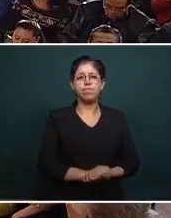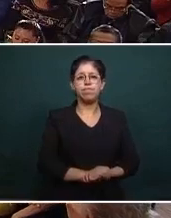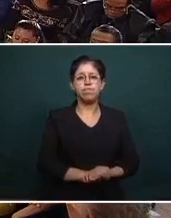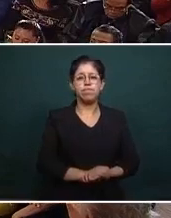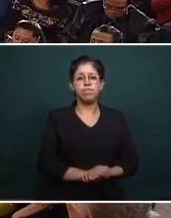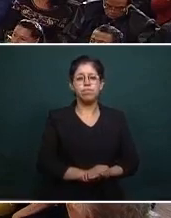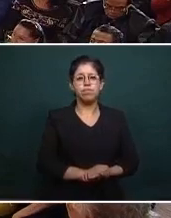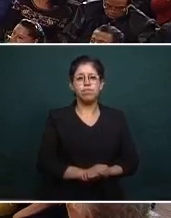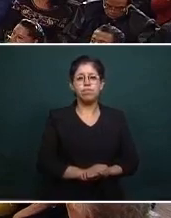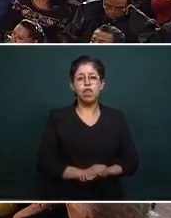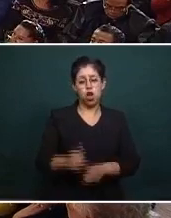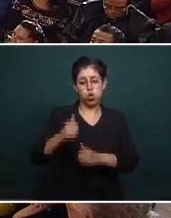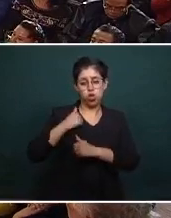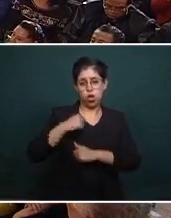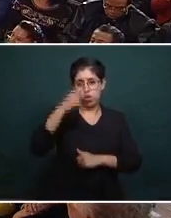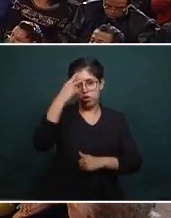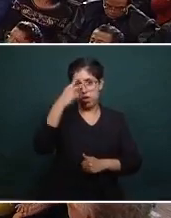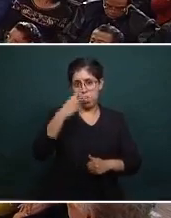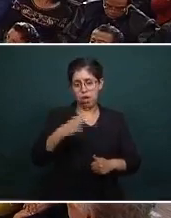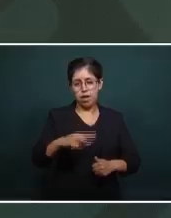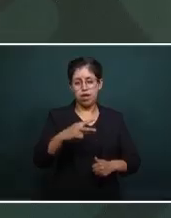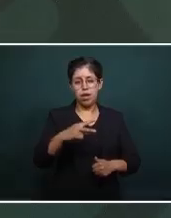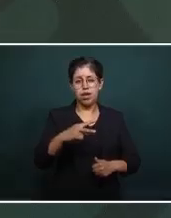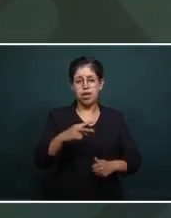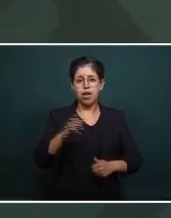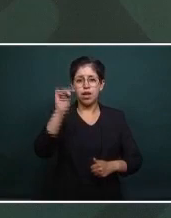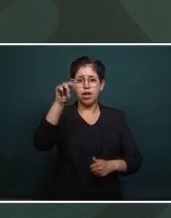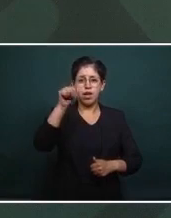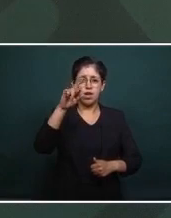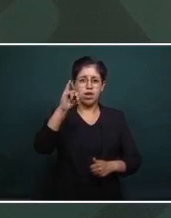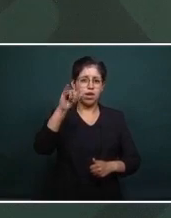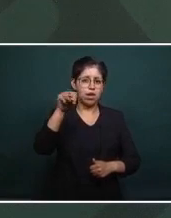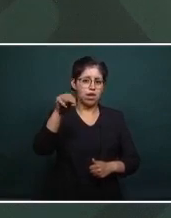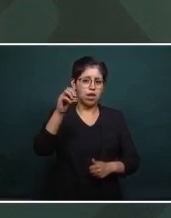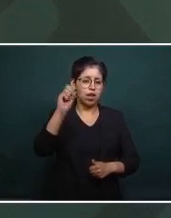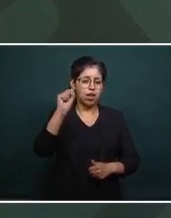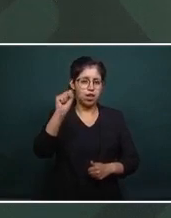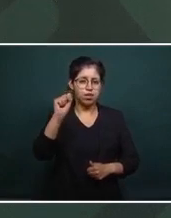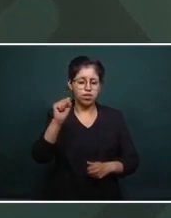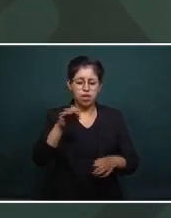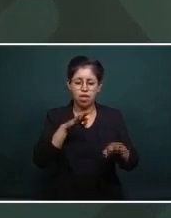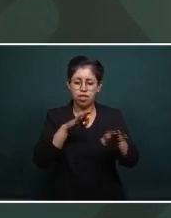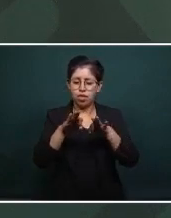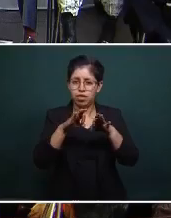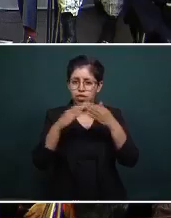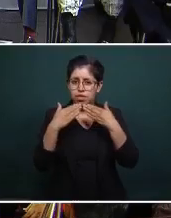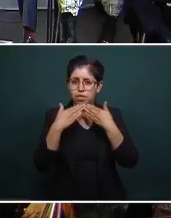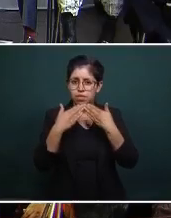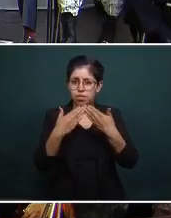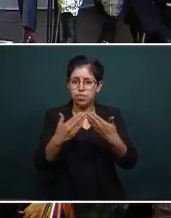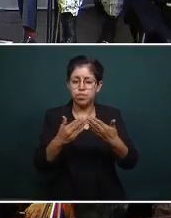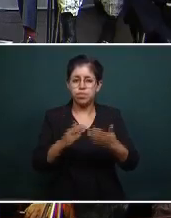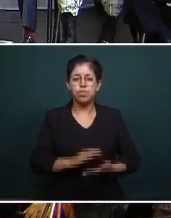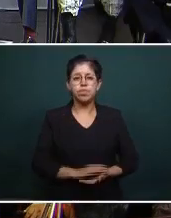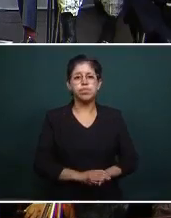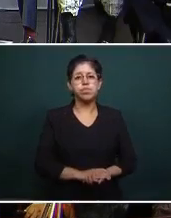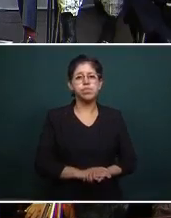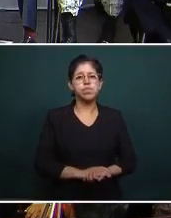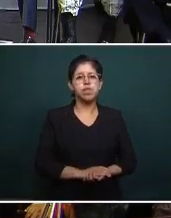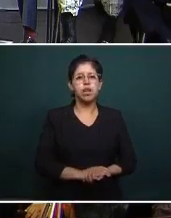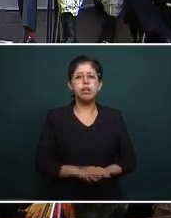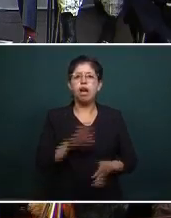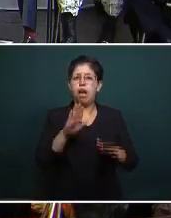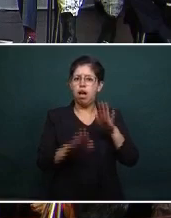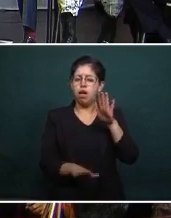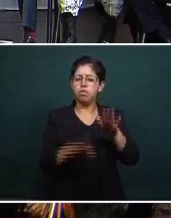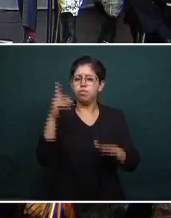marinos y los soldados de México. Quiero aprovechar para decir eso, a pesar de las